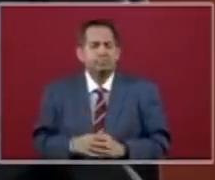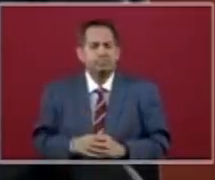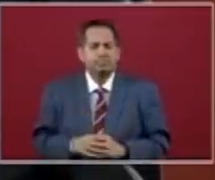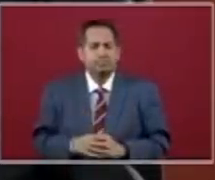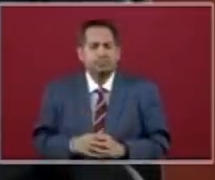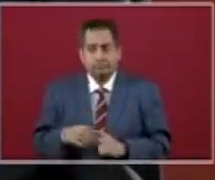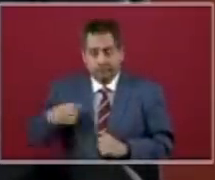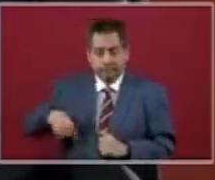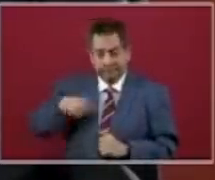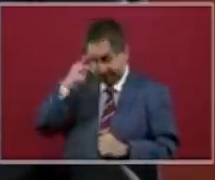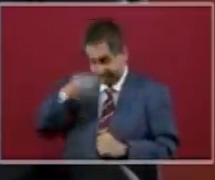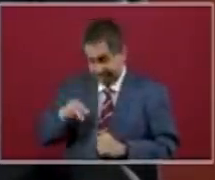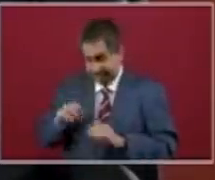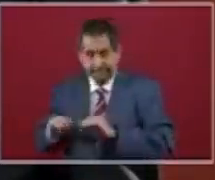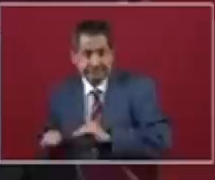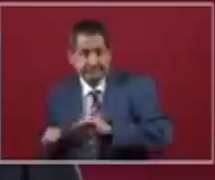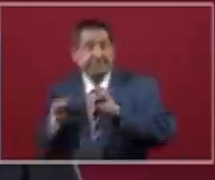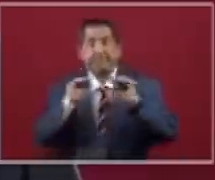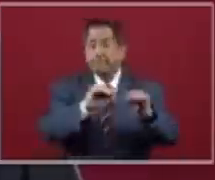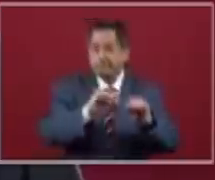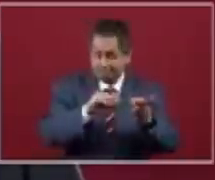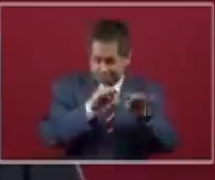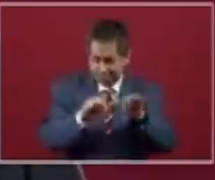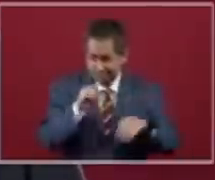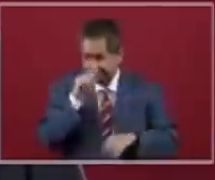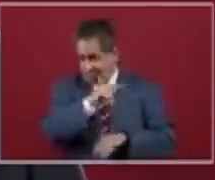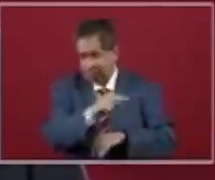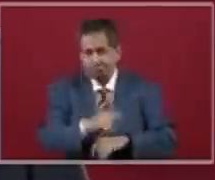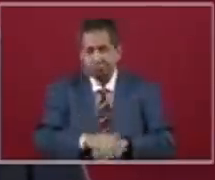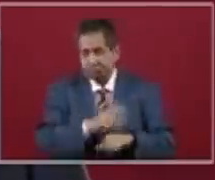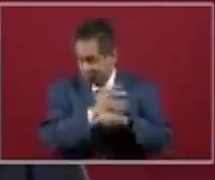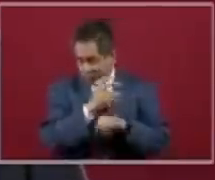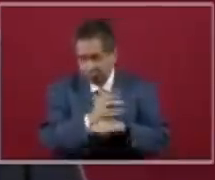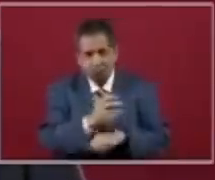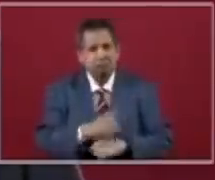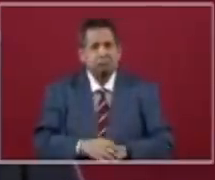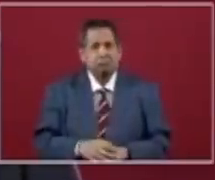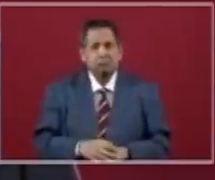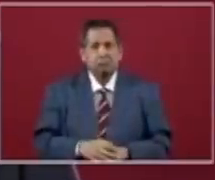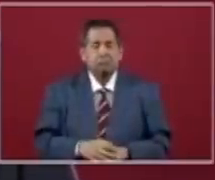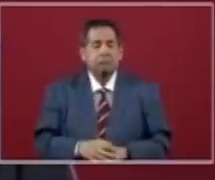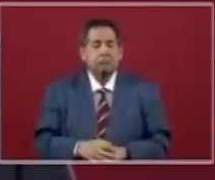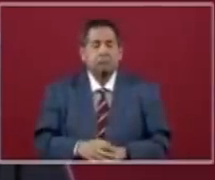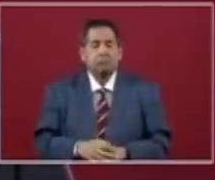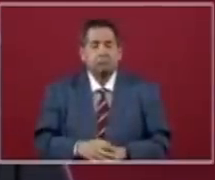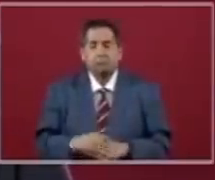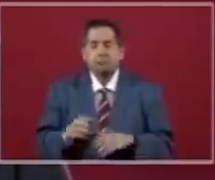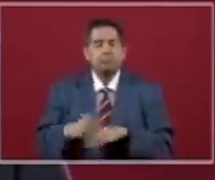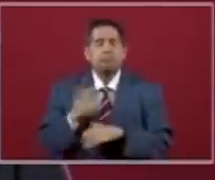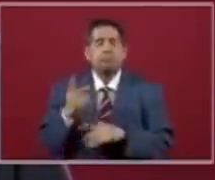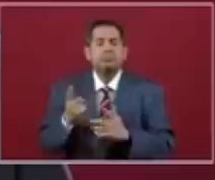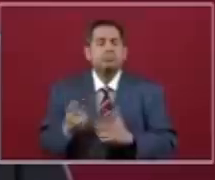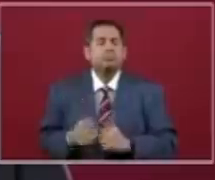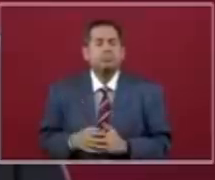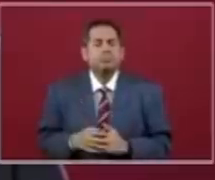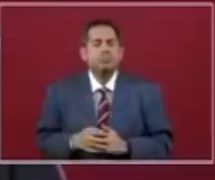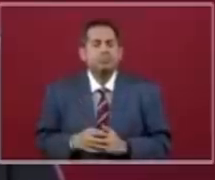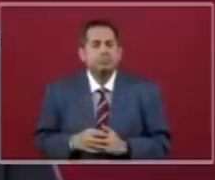puedan ir a trabajar mexicanos. Muy bien. A Estados Unidos. Y también porque